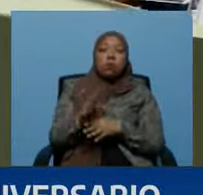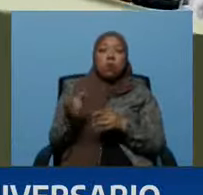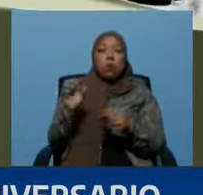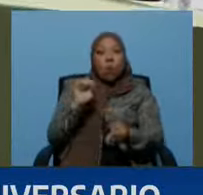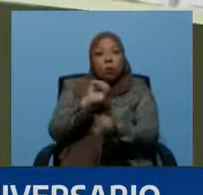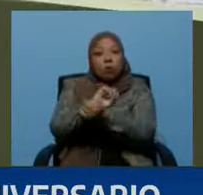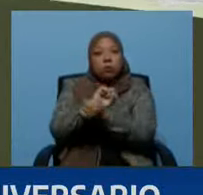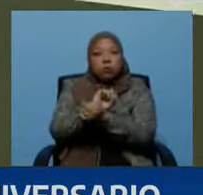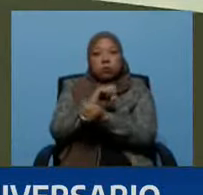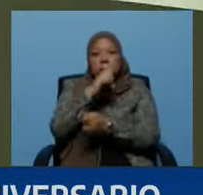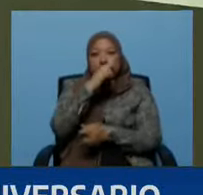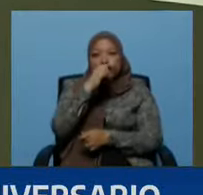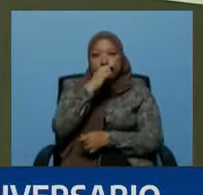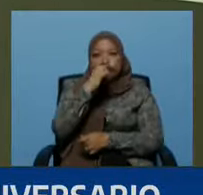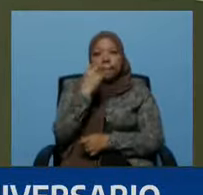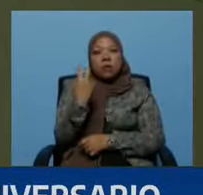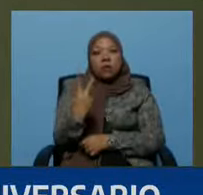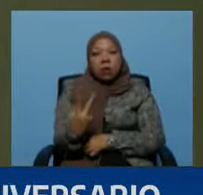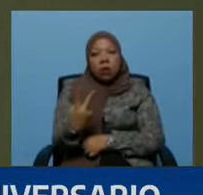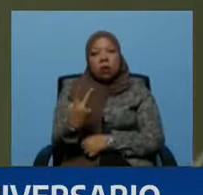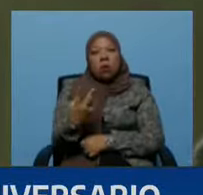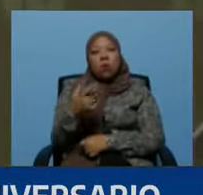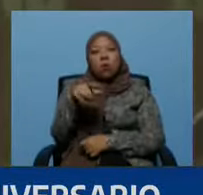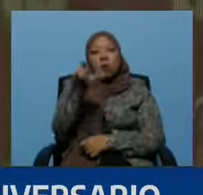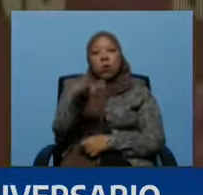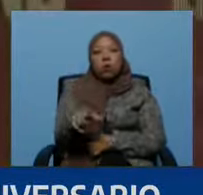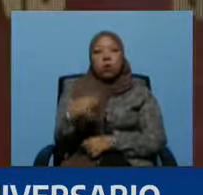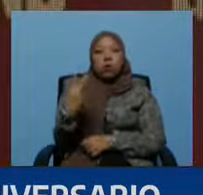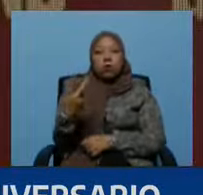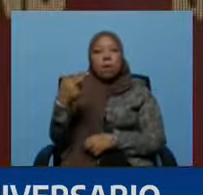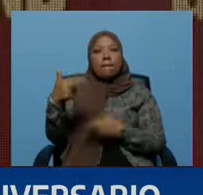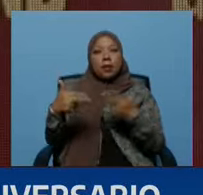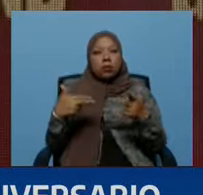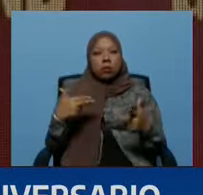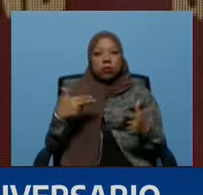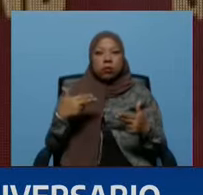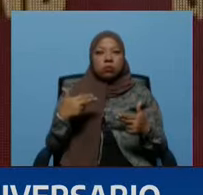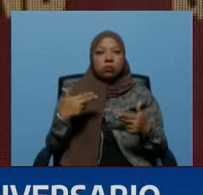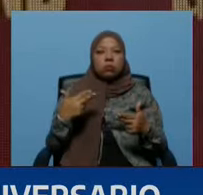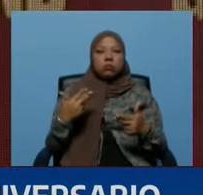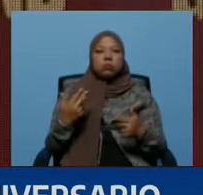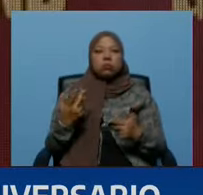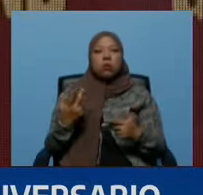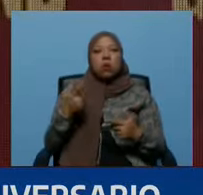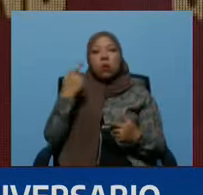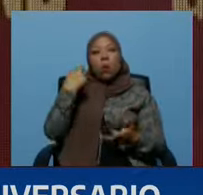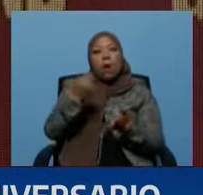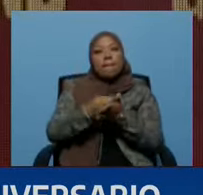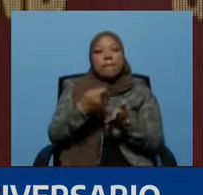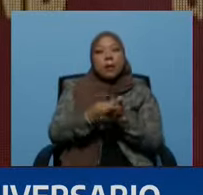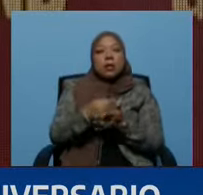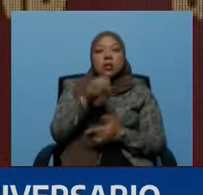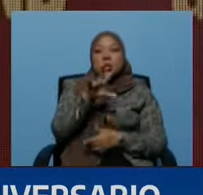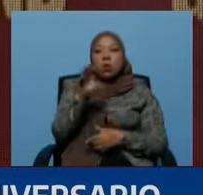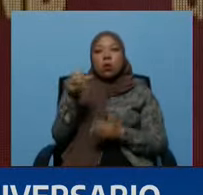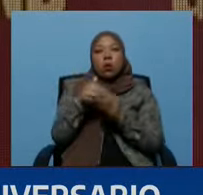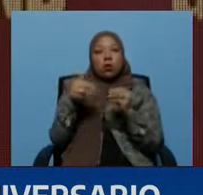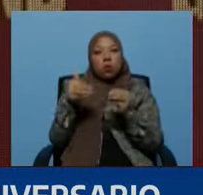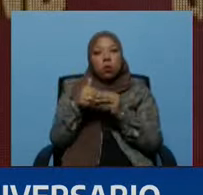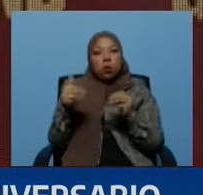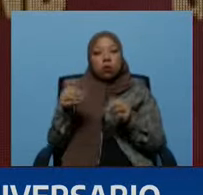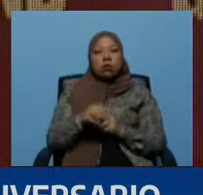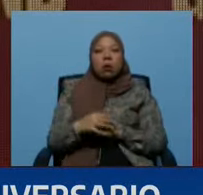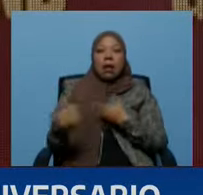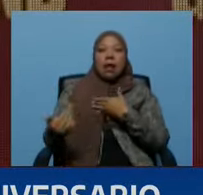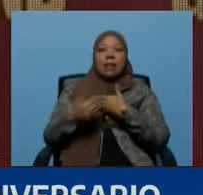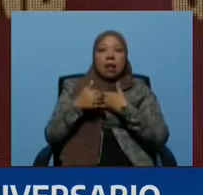capturar a dos de estos criminales con dos pistolas, que le habían pagado $50 y le habían dicho que